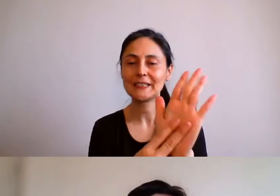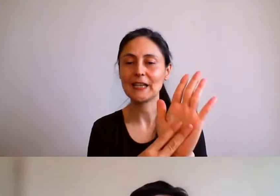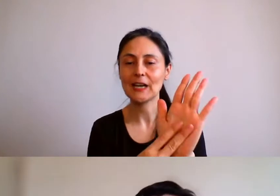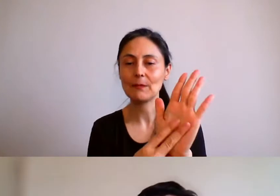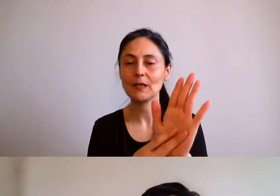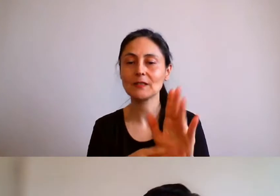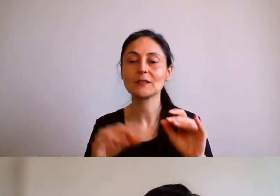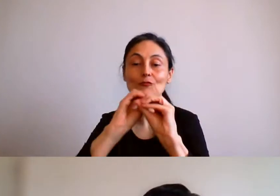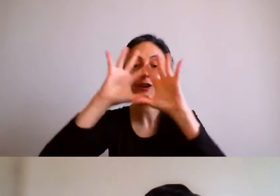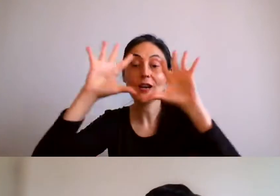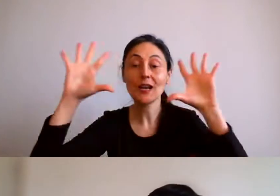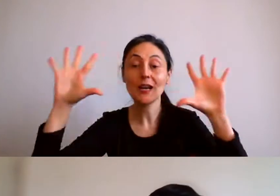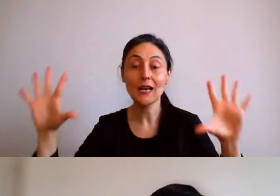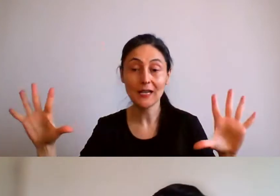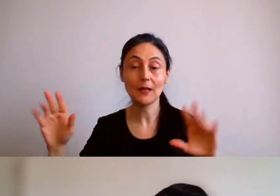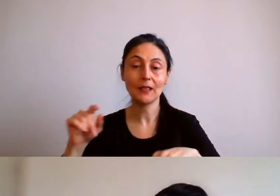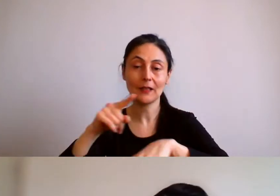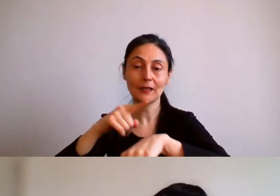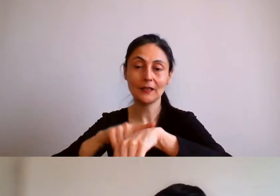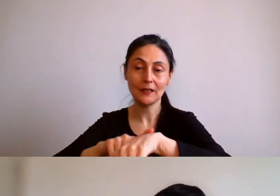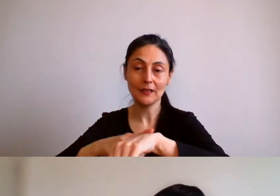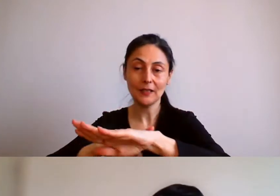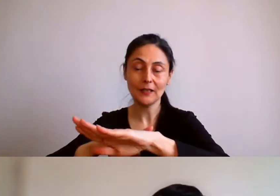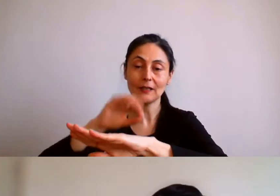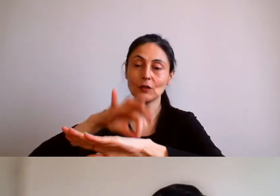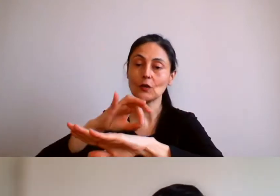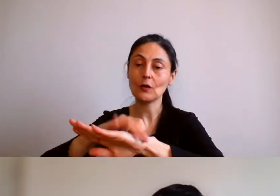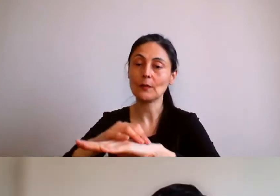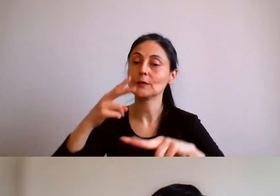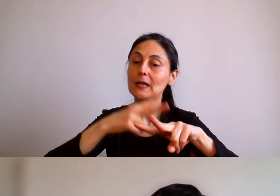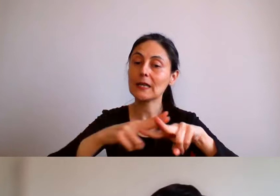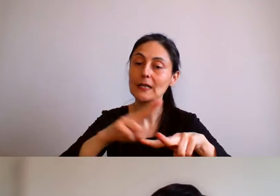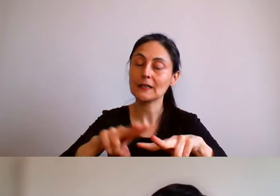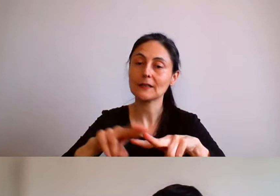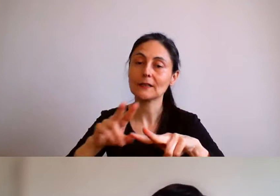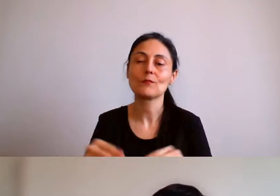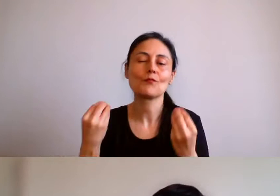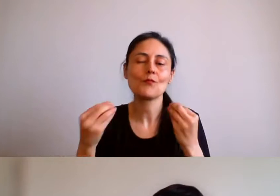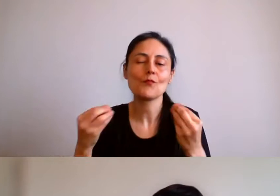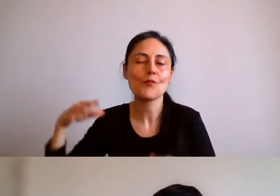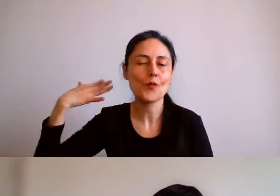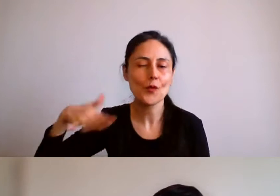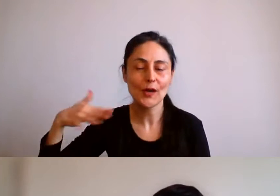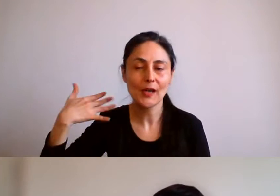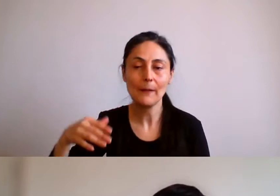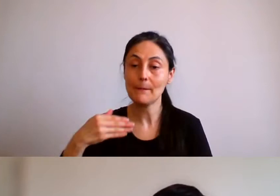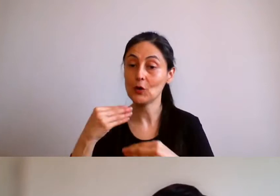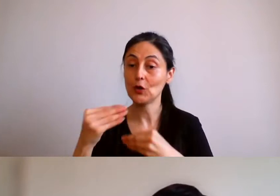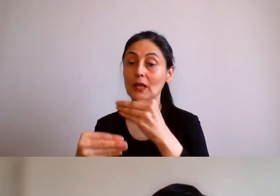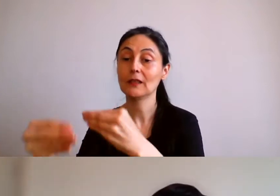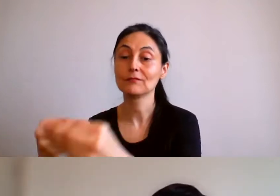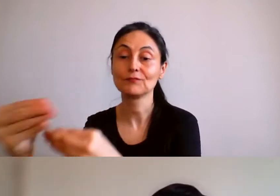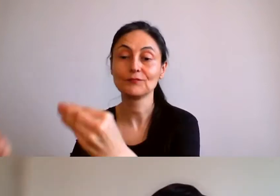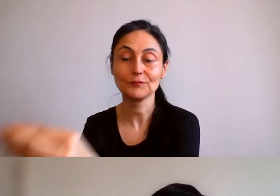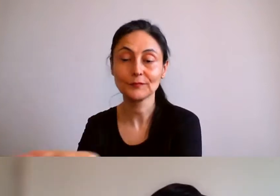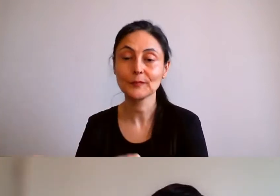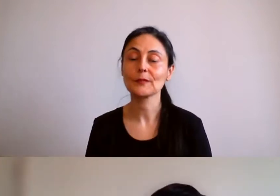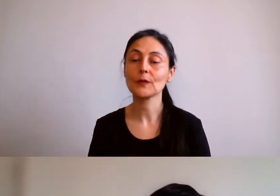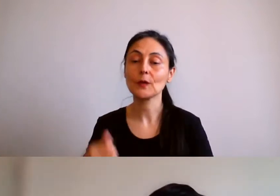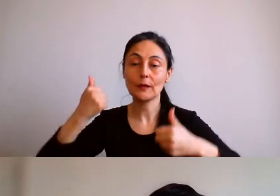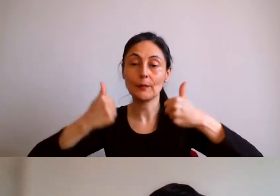tecnólogos médicos, y que creo que es sumamente necesario sigamos promoviendo nuestra